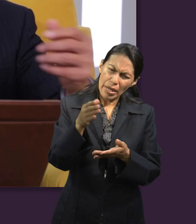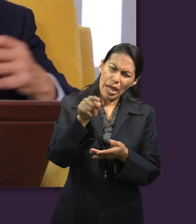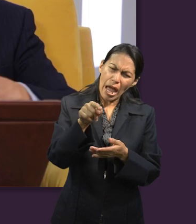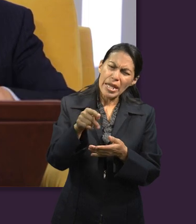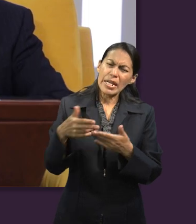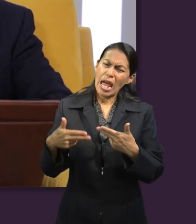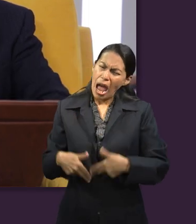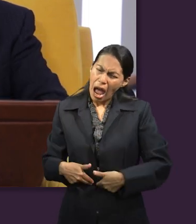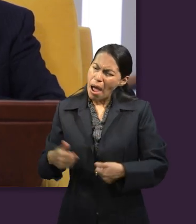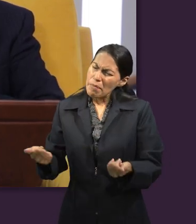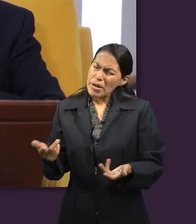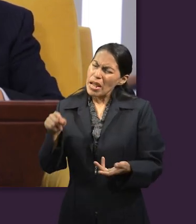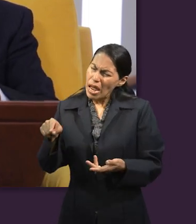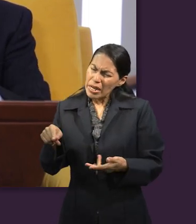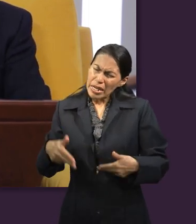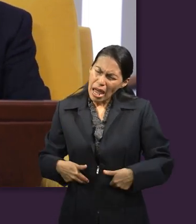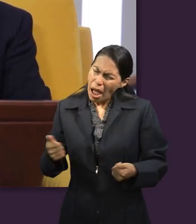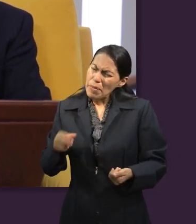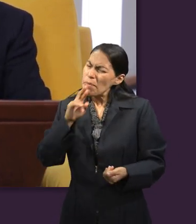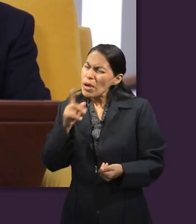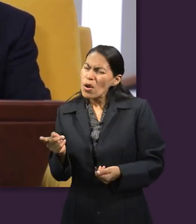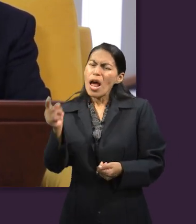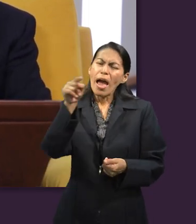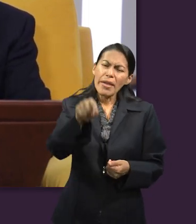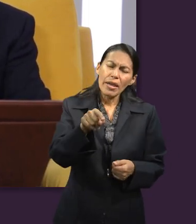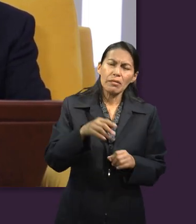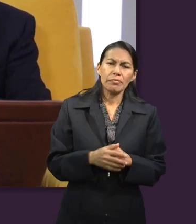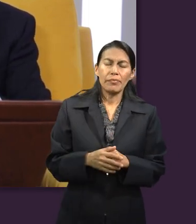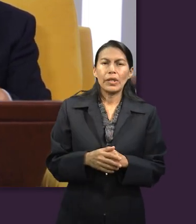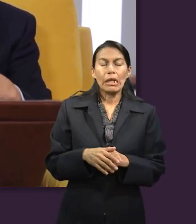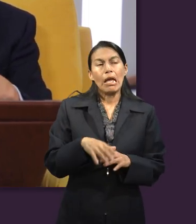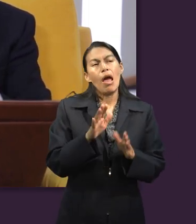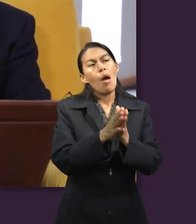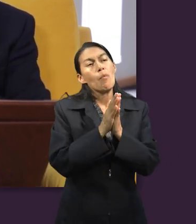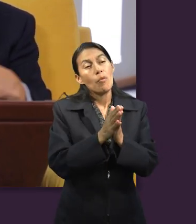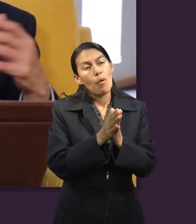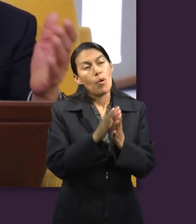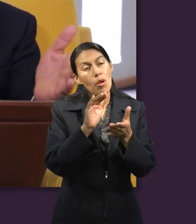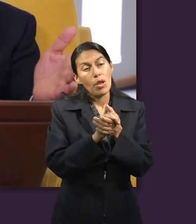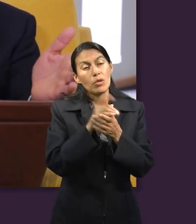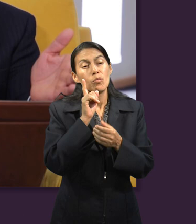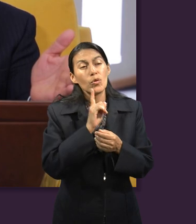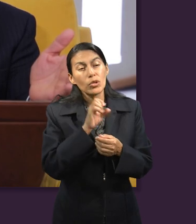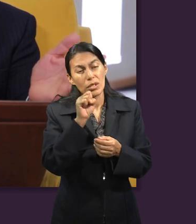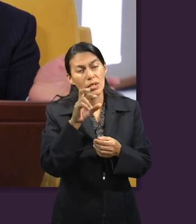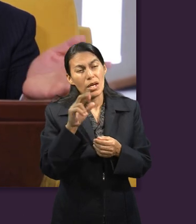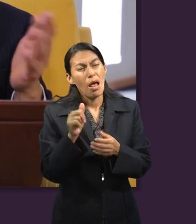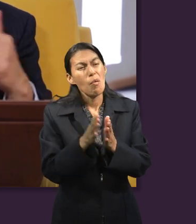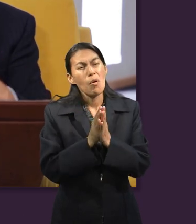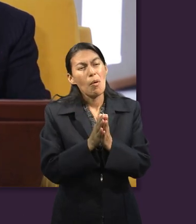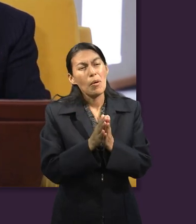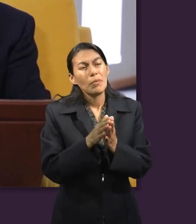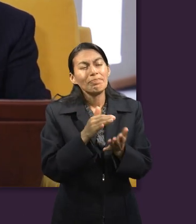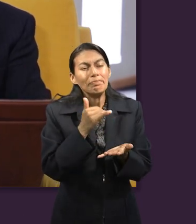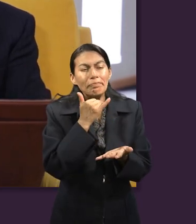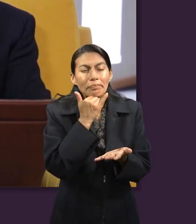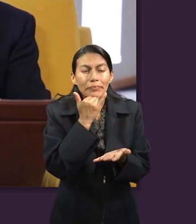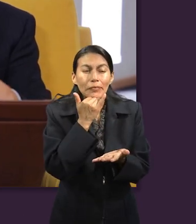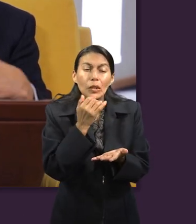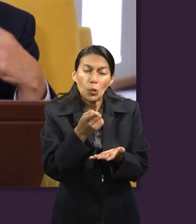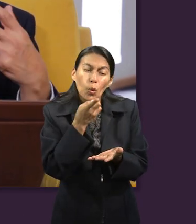un poco de desconfianza porque dice oye una mujer ni que eres mi hermana pero de todos modos él va sin ningún problema él regresa